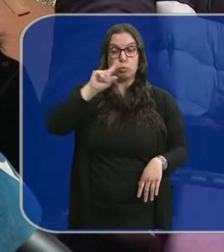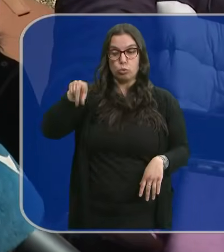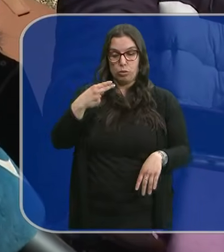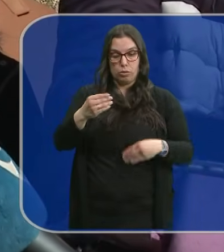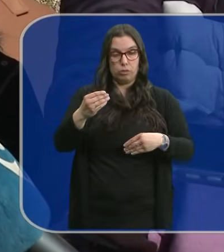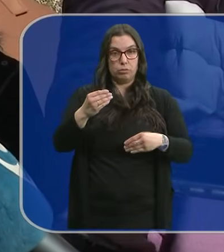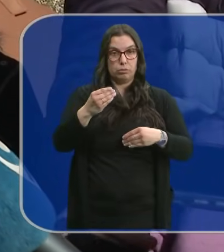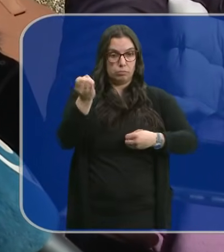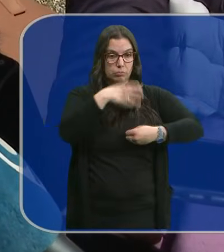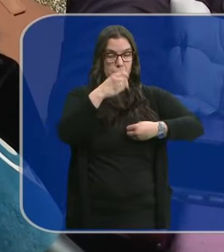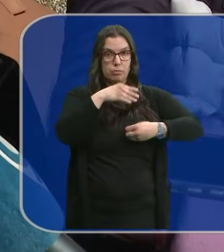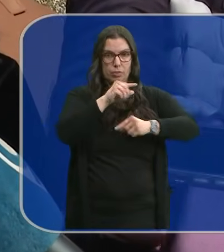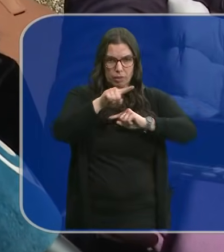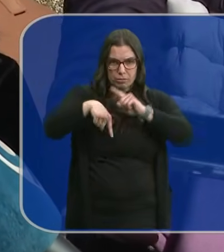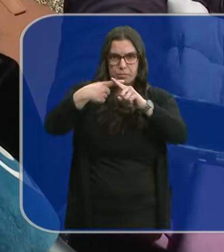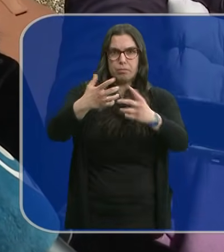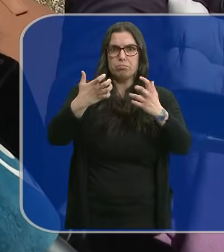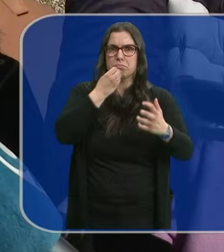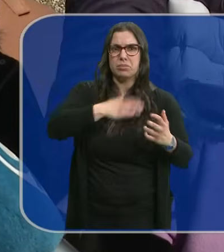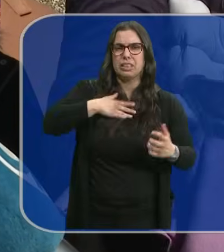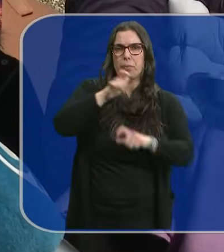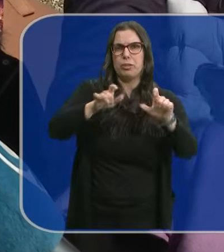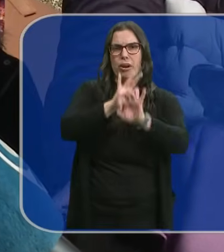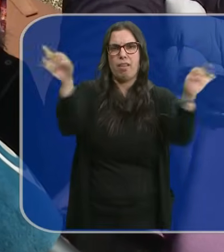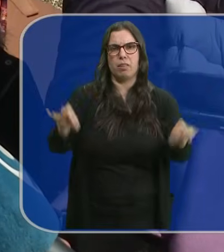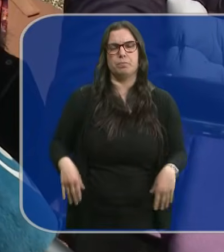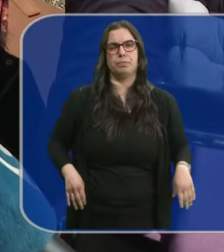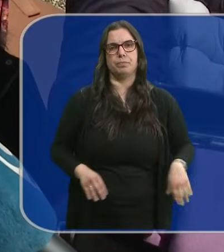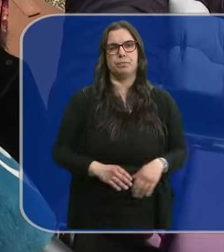euro de todos esos que recaudan redunda en el bienestar de los españoles.